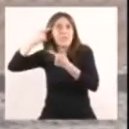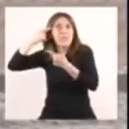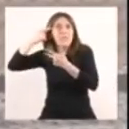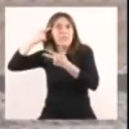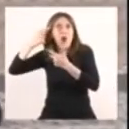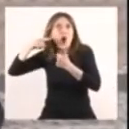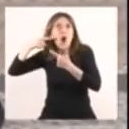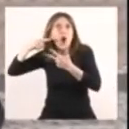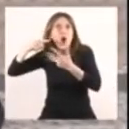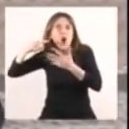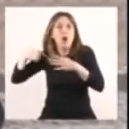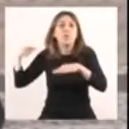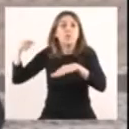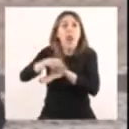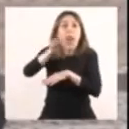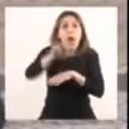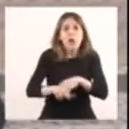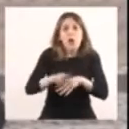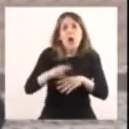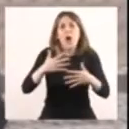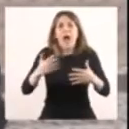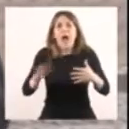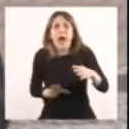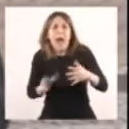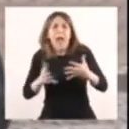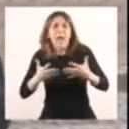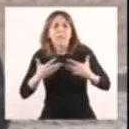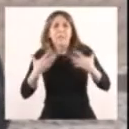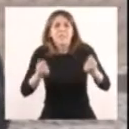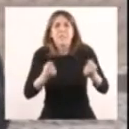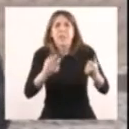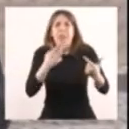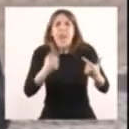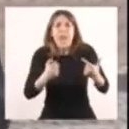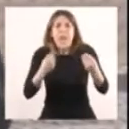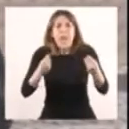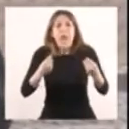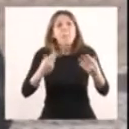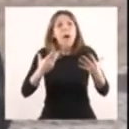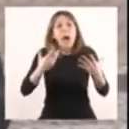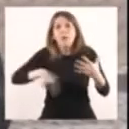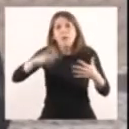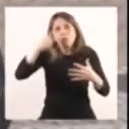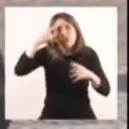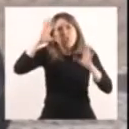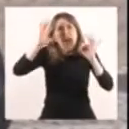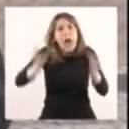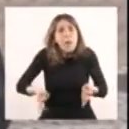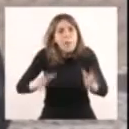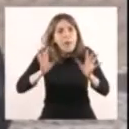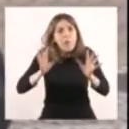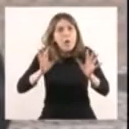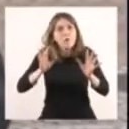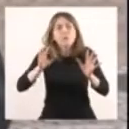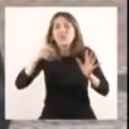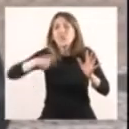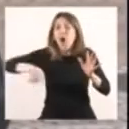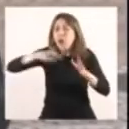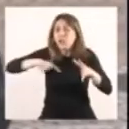siempre y con la gana de siempre, con la convicción de que estamos haciendo un país